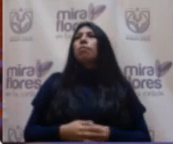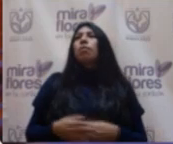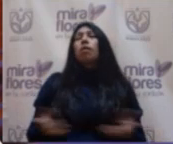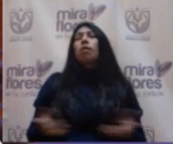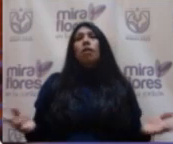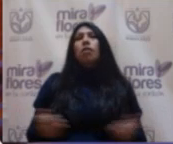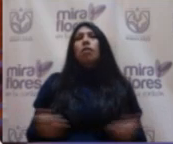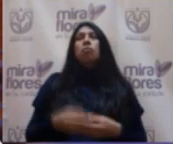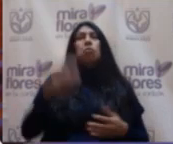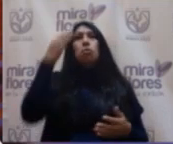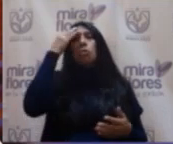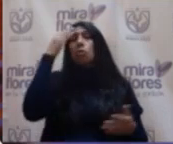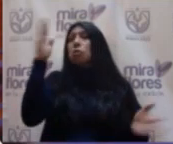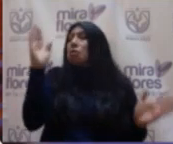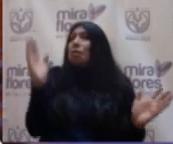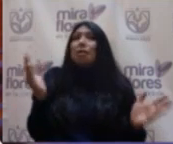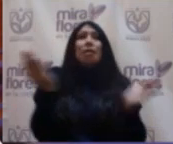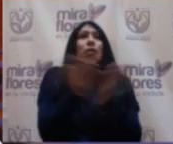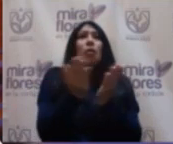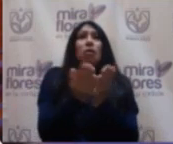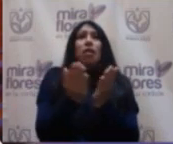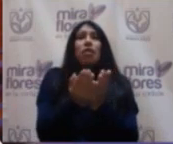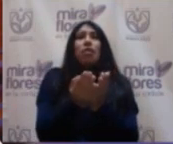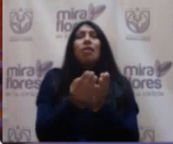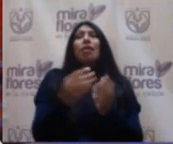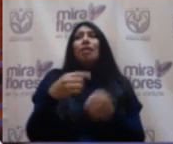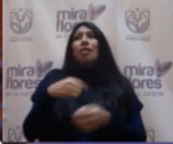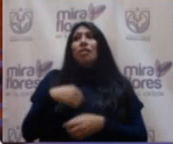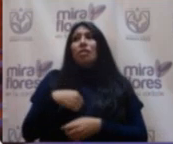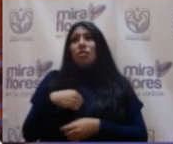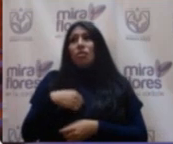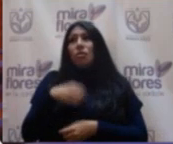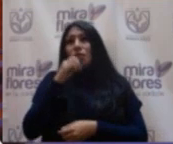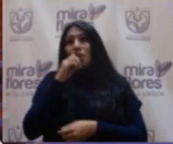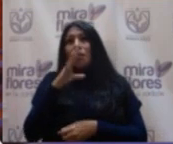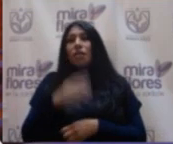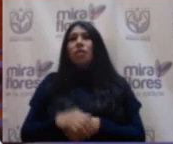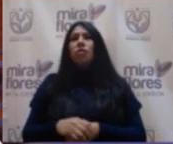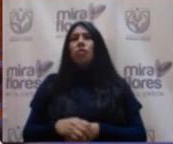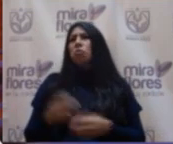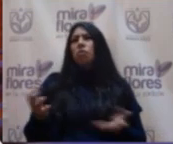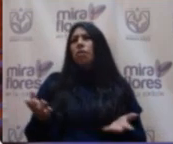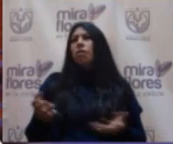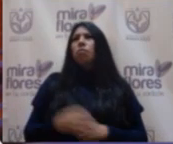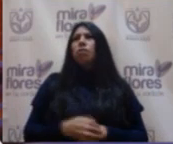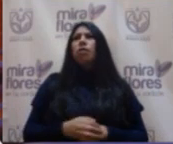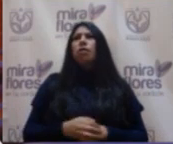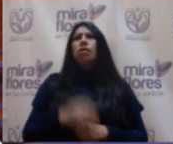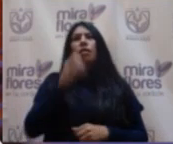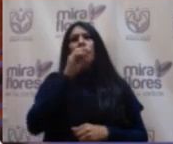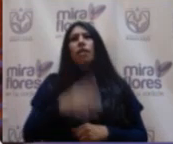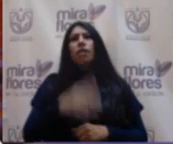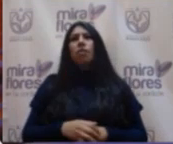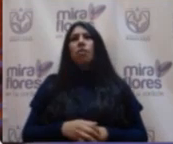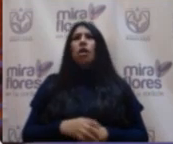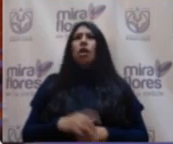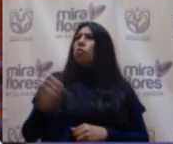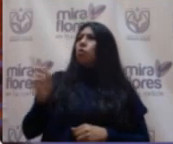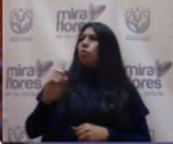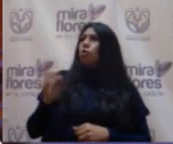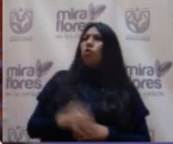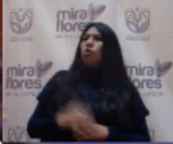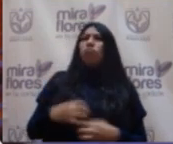Exactamente, no sé qué colegio es, y si lo supiera, yo pienso que no vale la pena que fuera así, ¿no? Pero es que pero no atacamos el